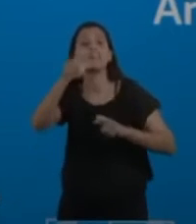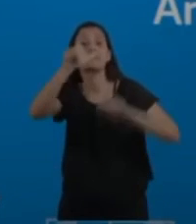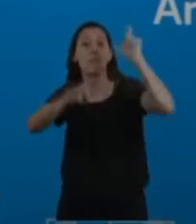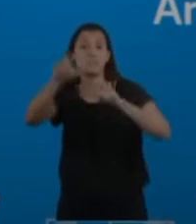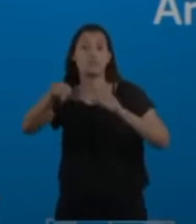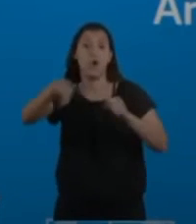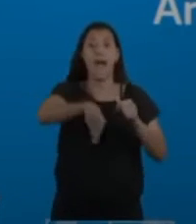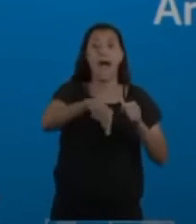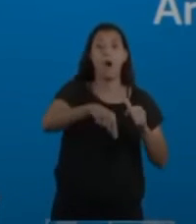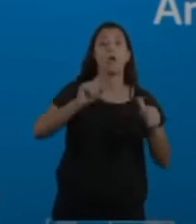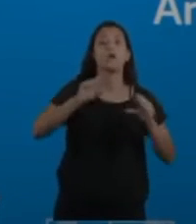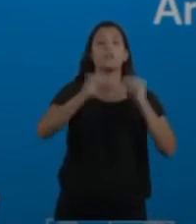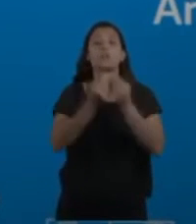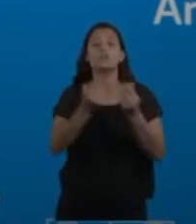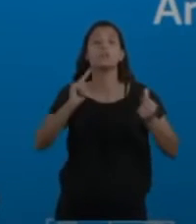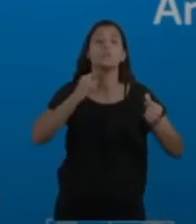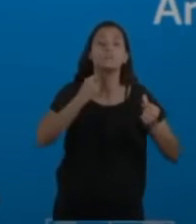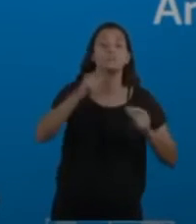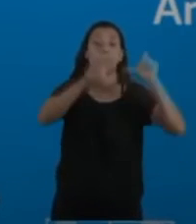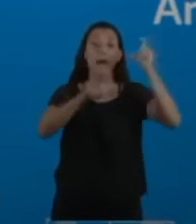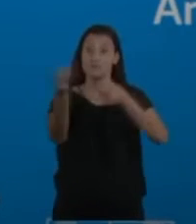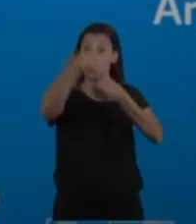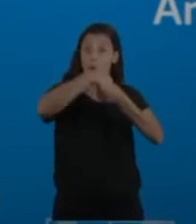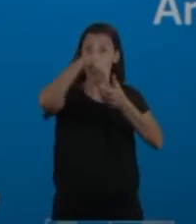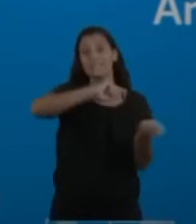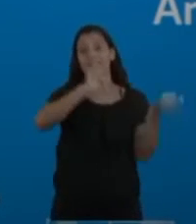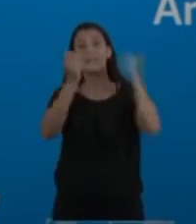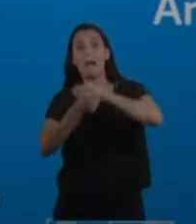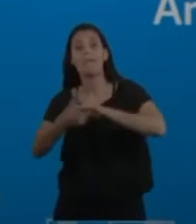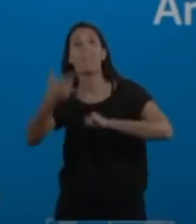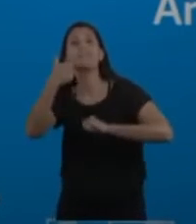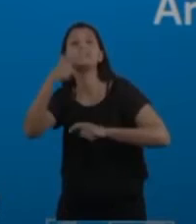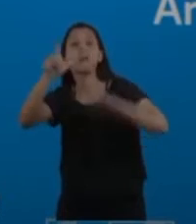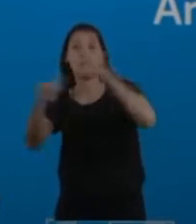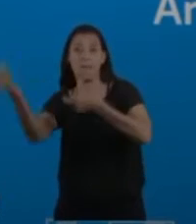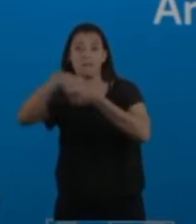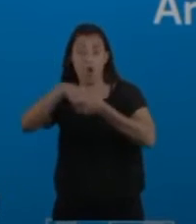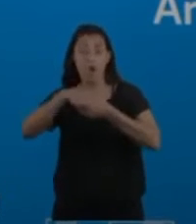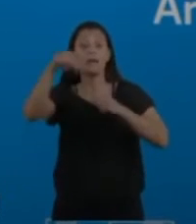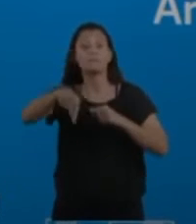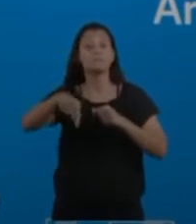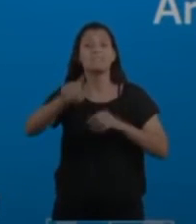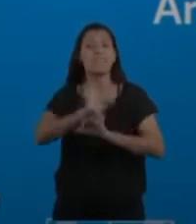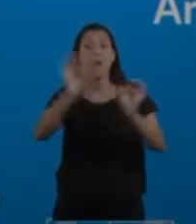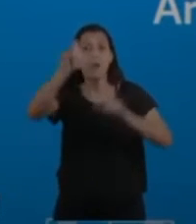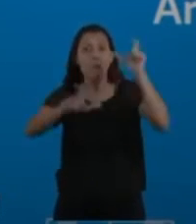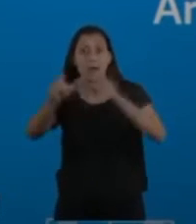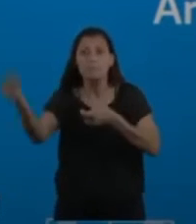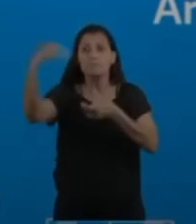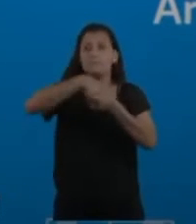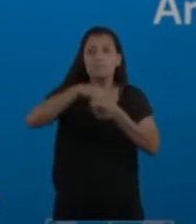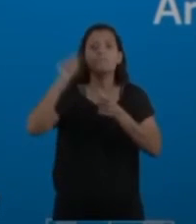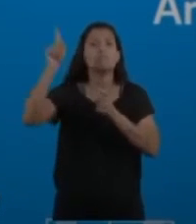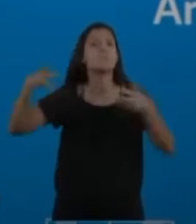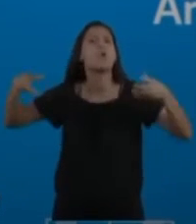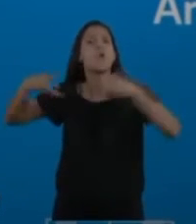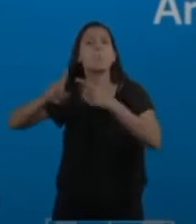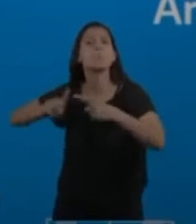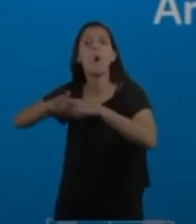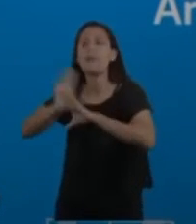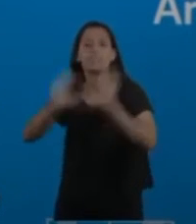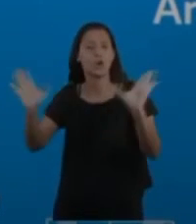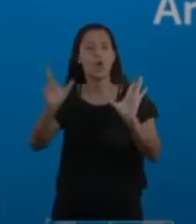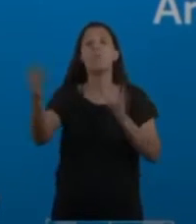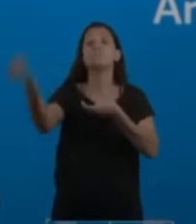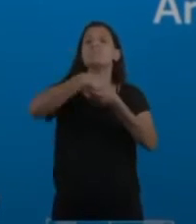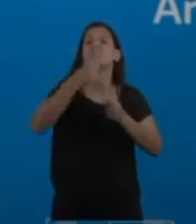de 13 integrantes y todos los nuevos integrantes que se suman ninguno pertenece al estamento político sino que